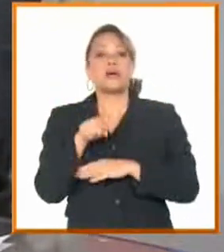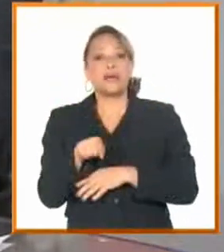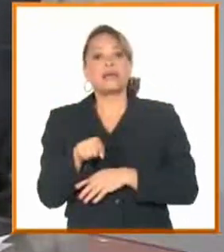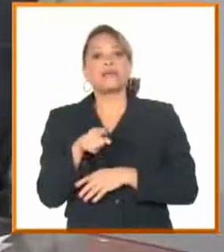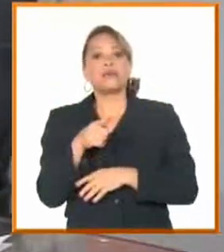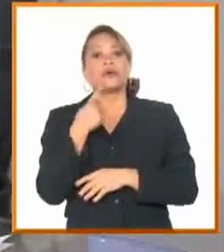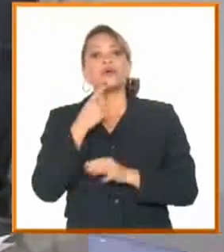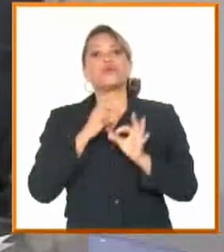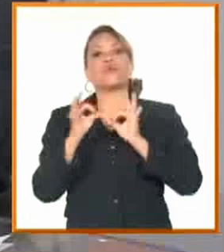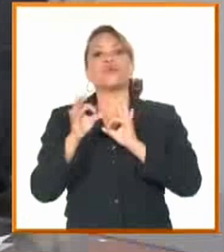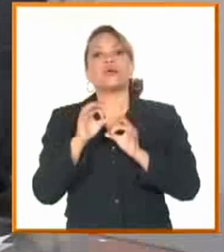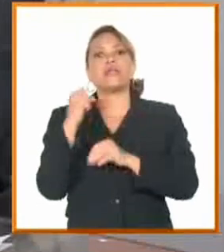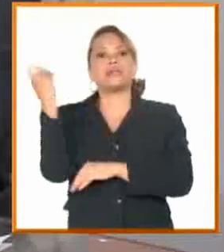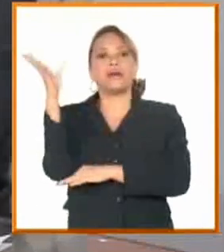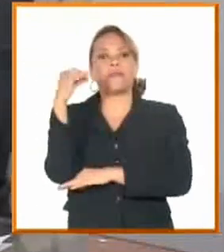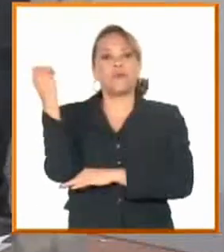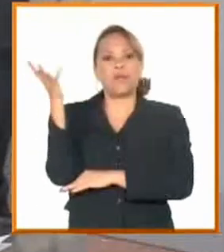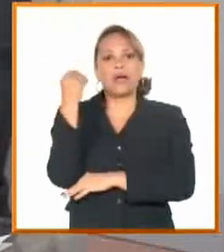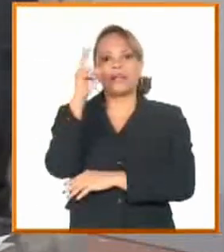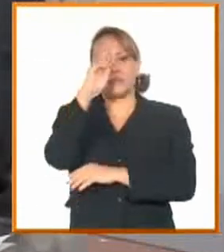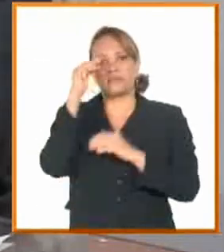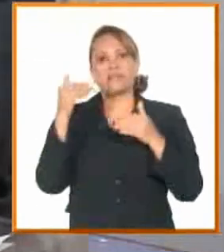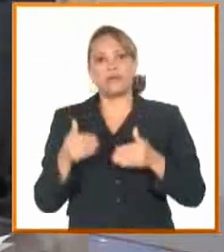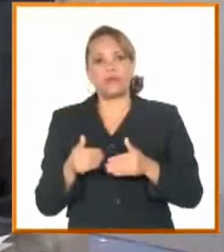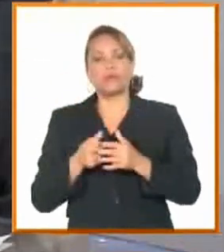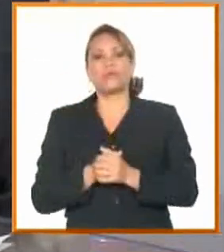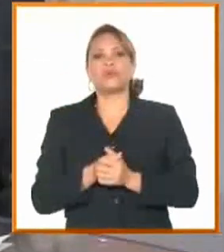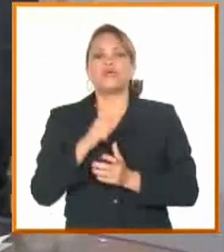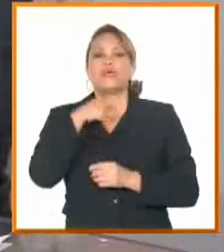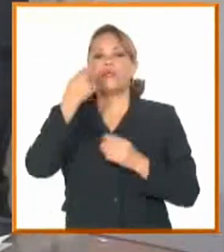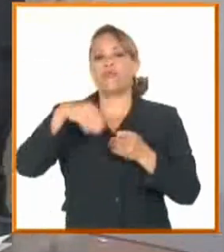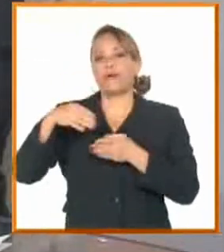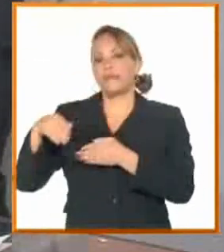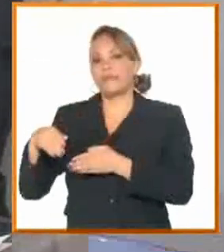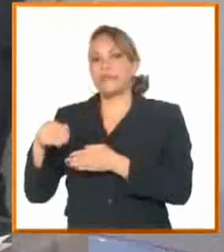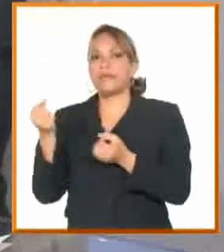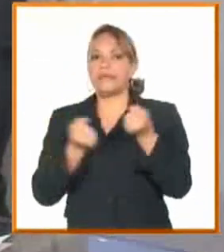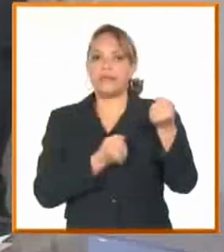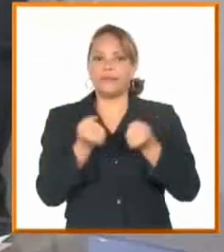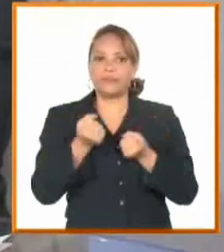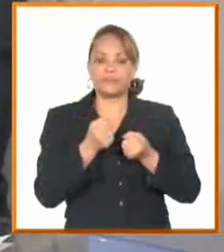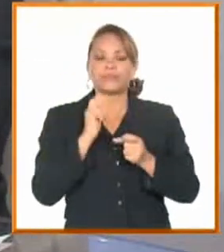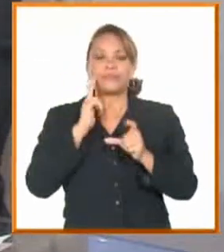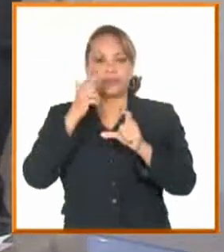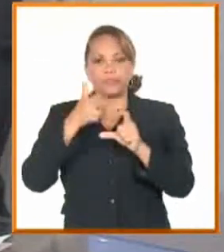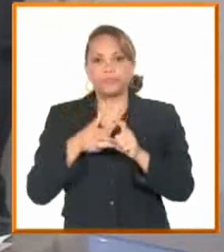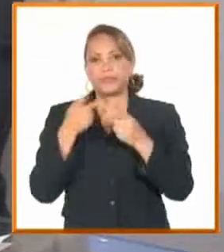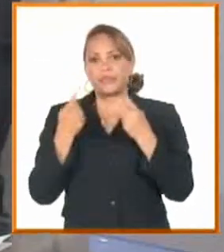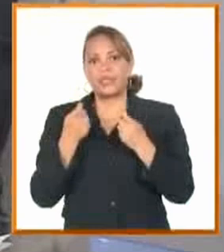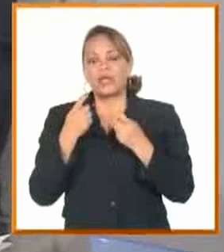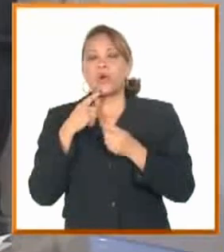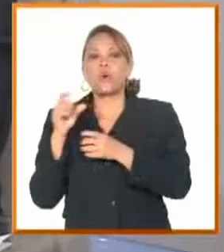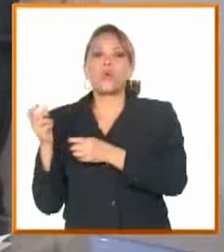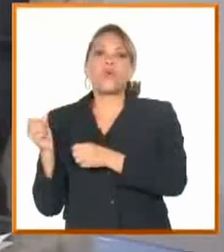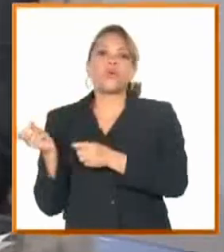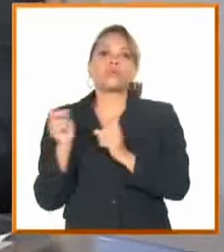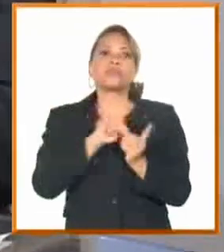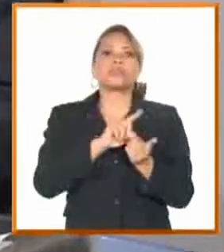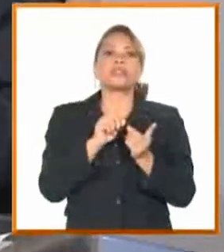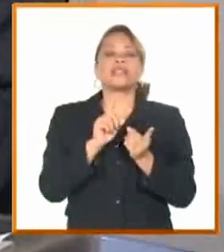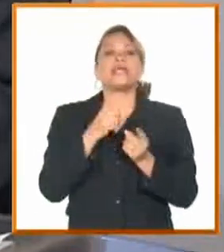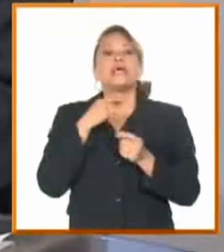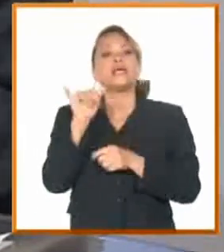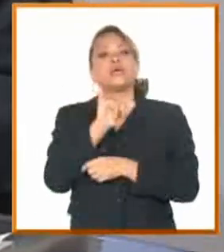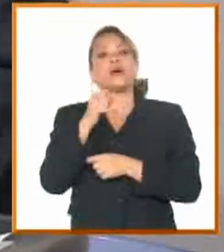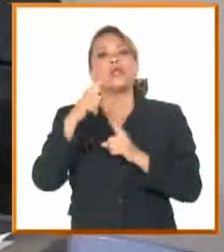salud, las ambulancias, los servicios necrológicos, actividades vinculadas también con la transportación de los turistas, porque el turismo lo tenemos, es una fuente de